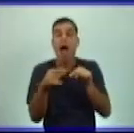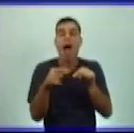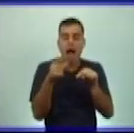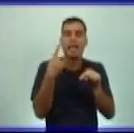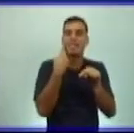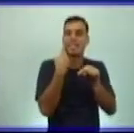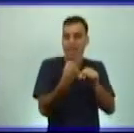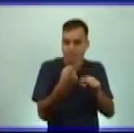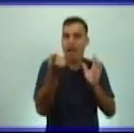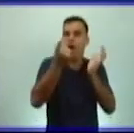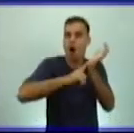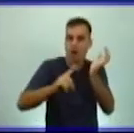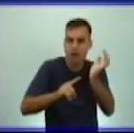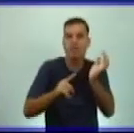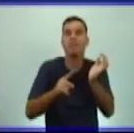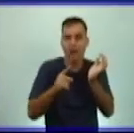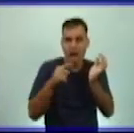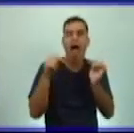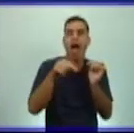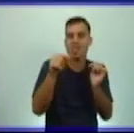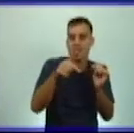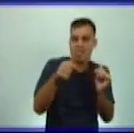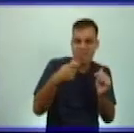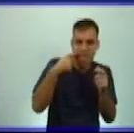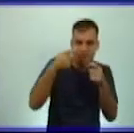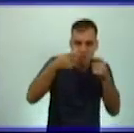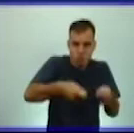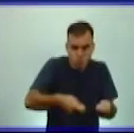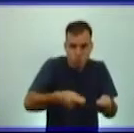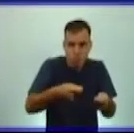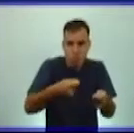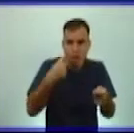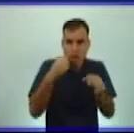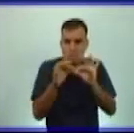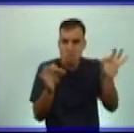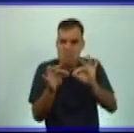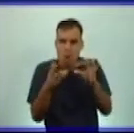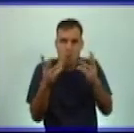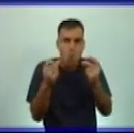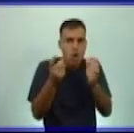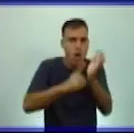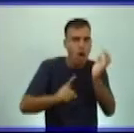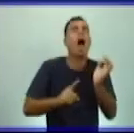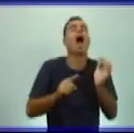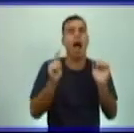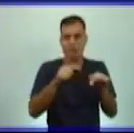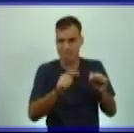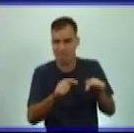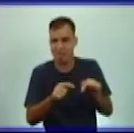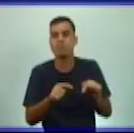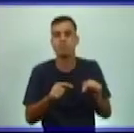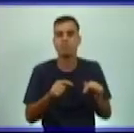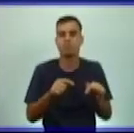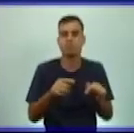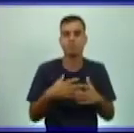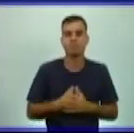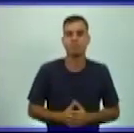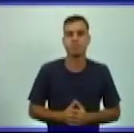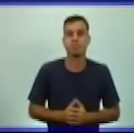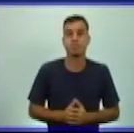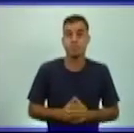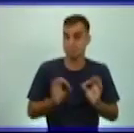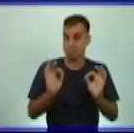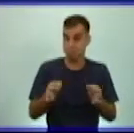el galvanómetro. Y lo mismo ocurre cuando extraemos el imán del contorno. El movimiento